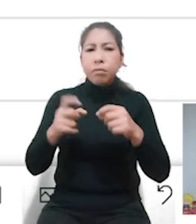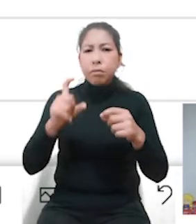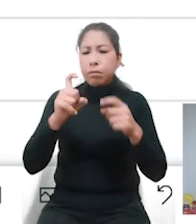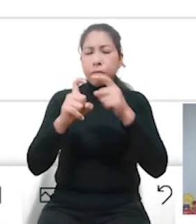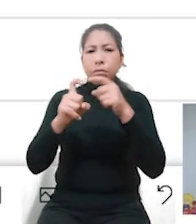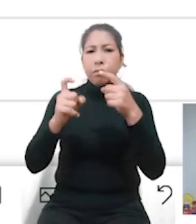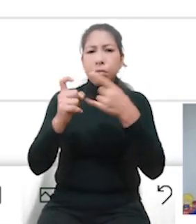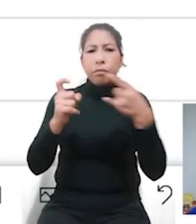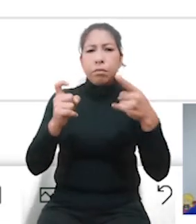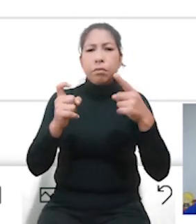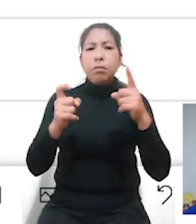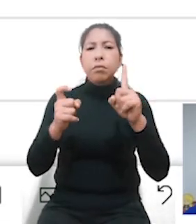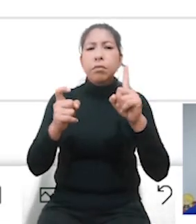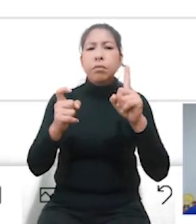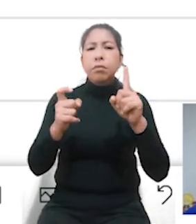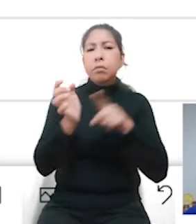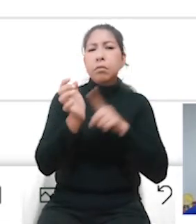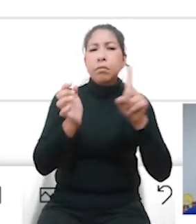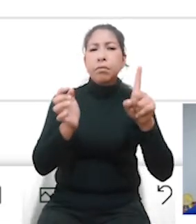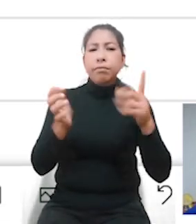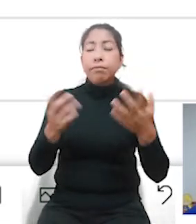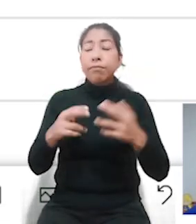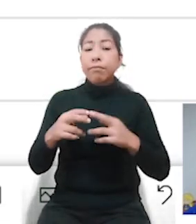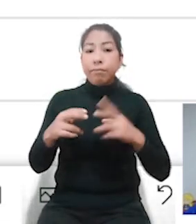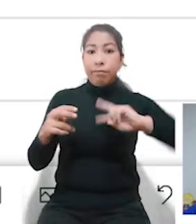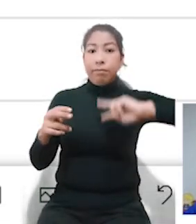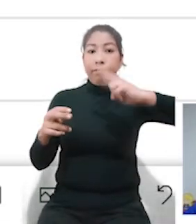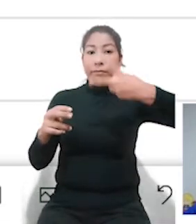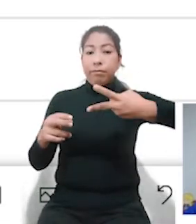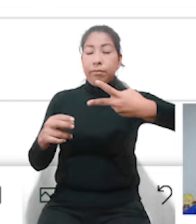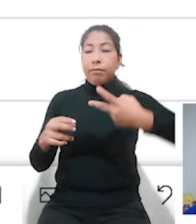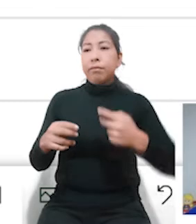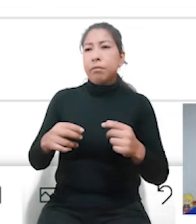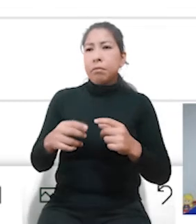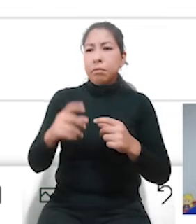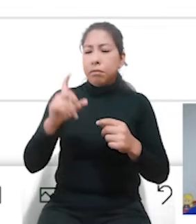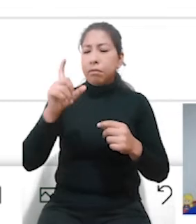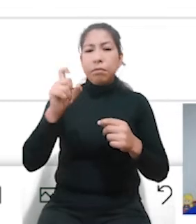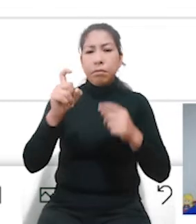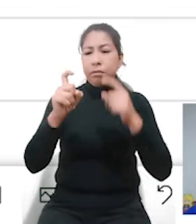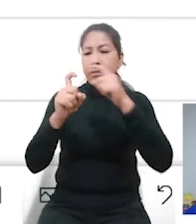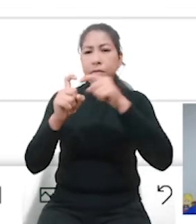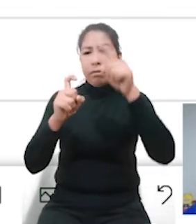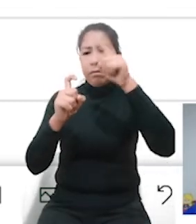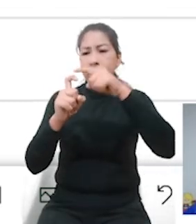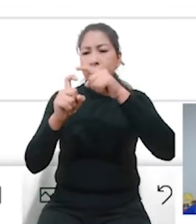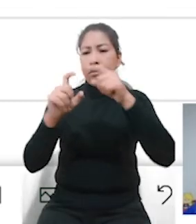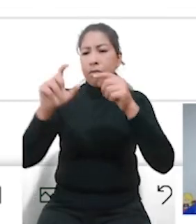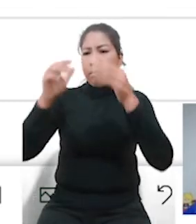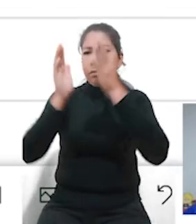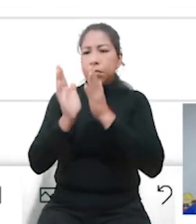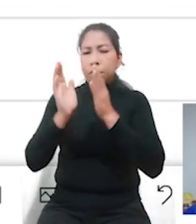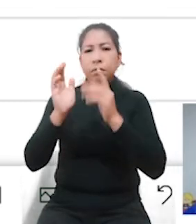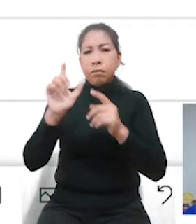también la verificación, al igual que hemos hecho con el valor de 6. Reemplazamos en el primer valor, x cuadrado sería menos